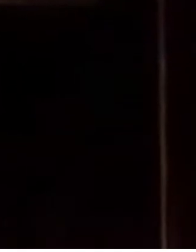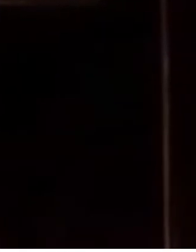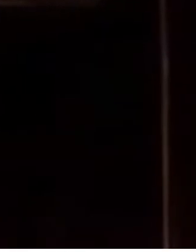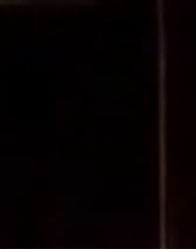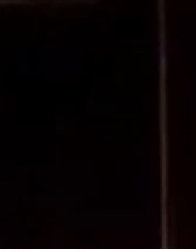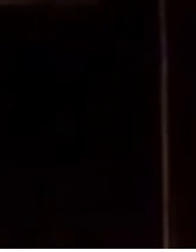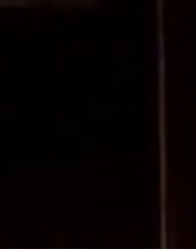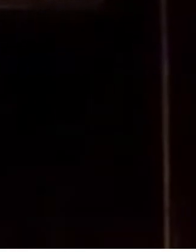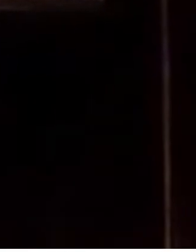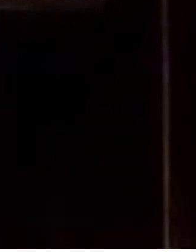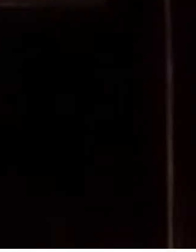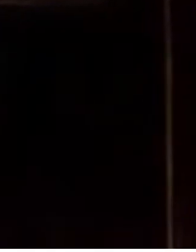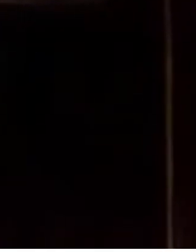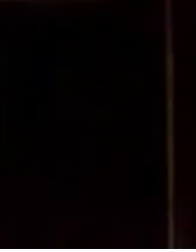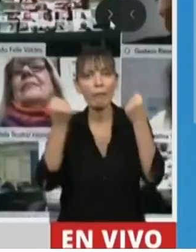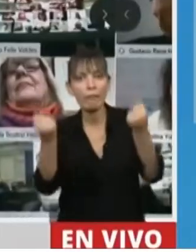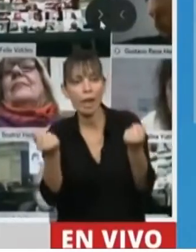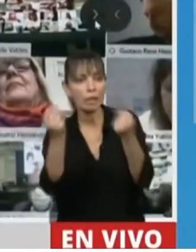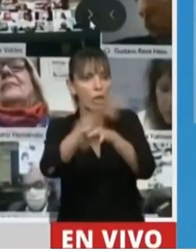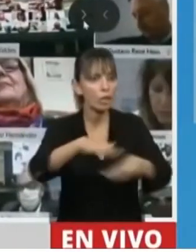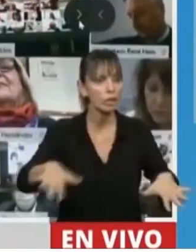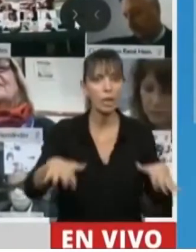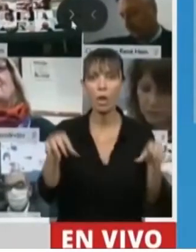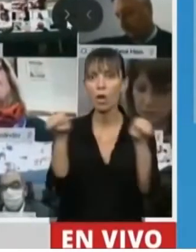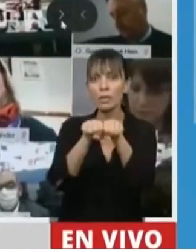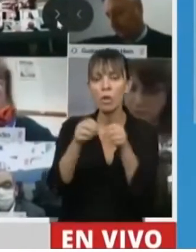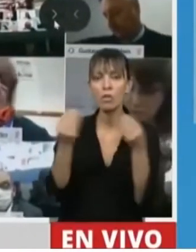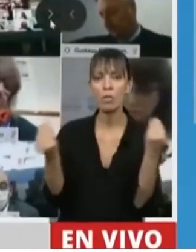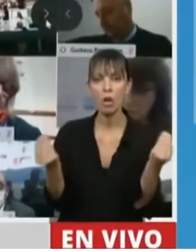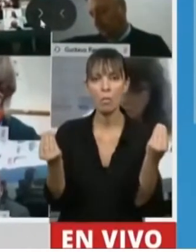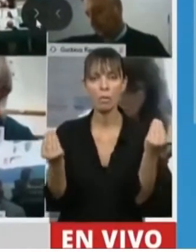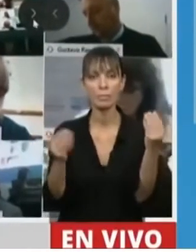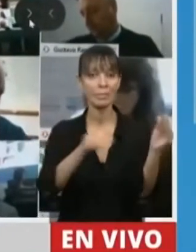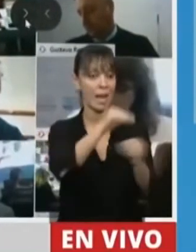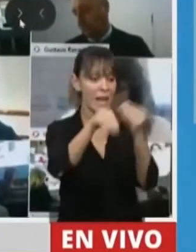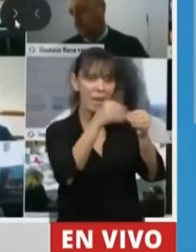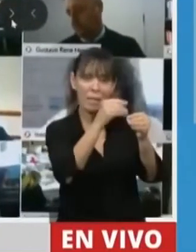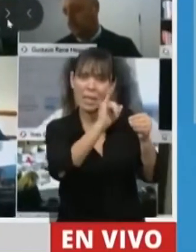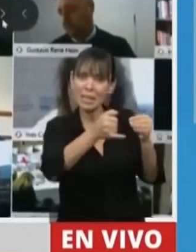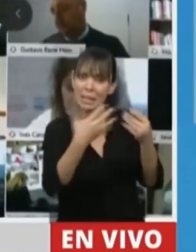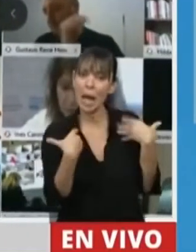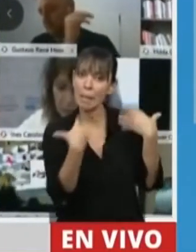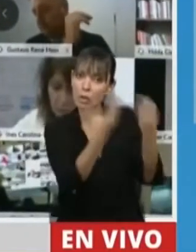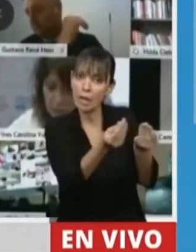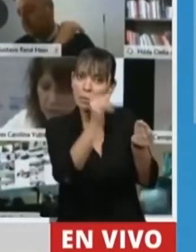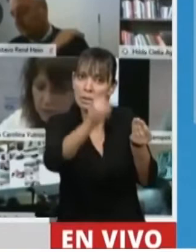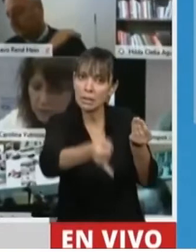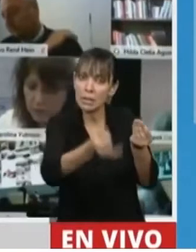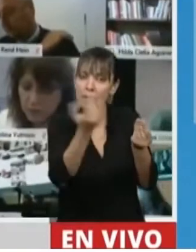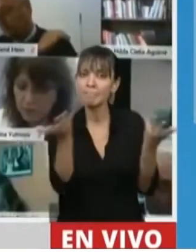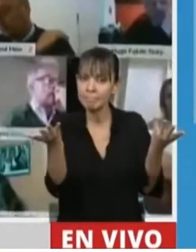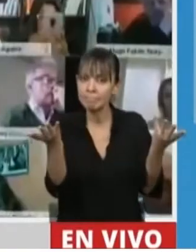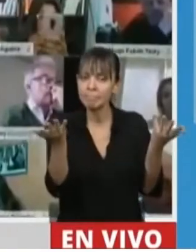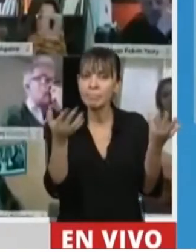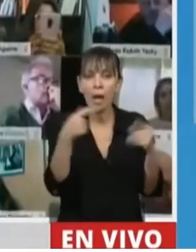que esto pueda continuarse y seguir el debate en el Consejo Federal de Educación, que es el órgano quien va a regular y quien va a definir cuánto